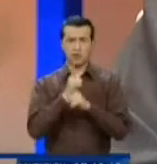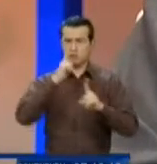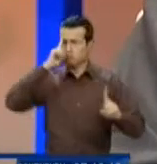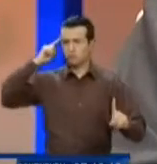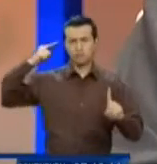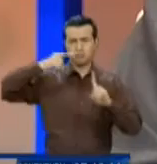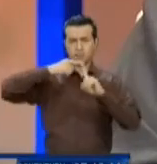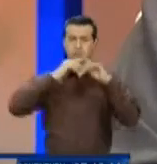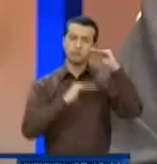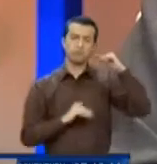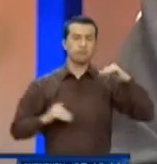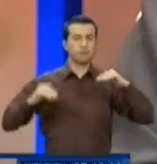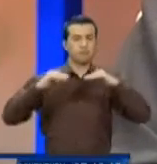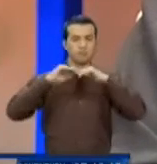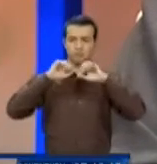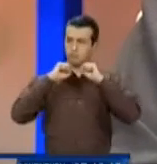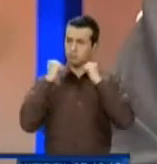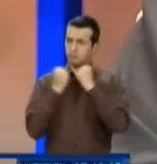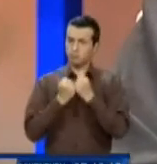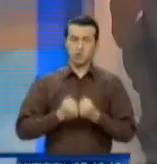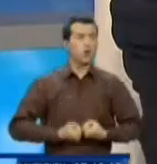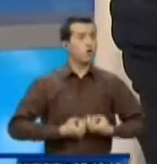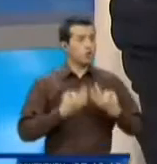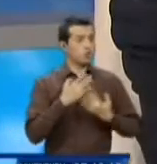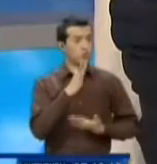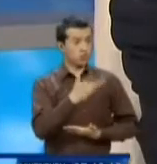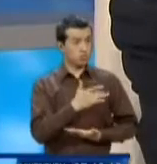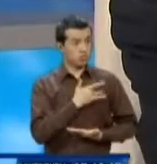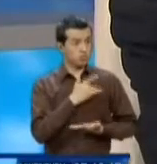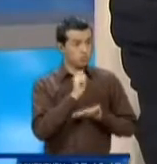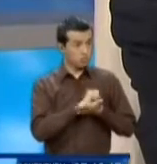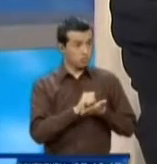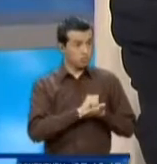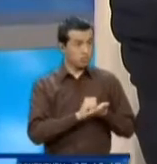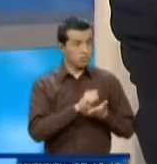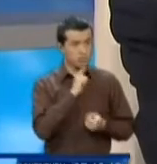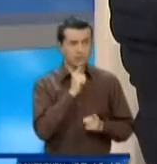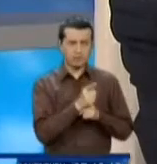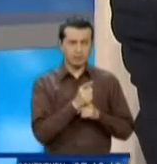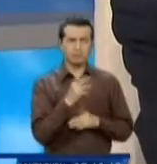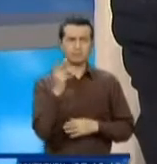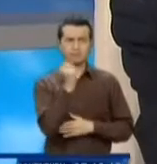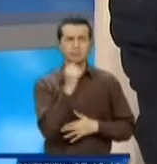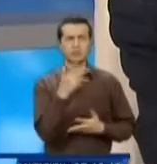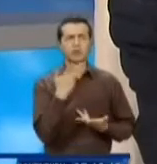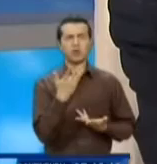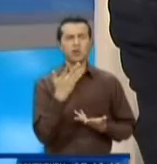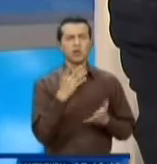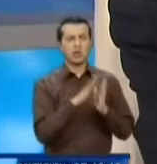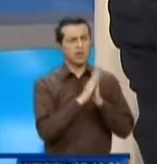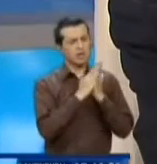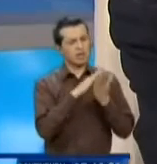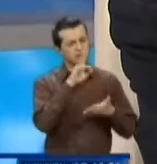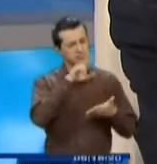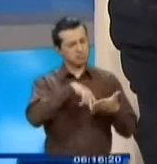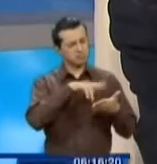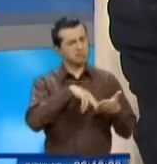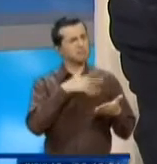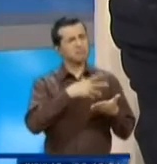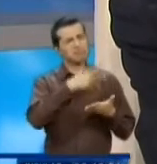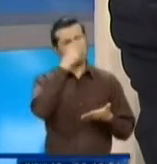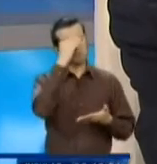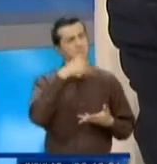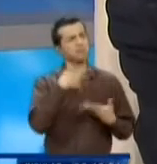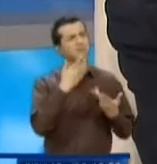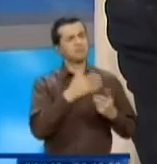la igualdad social. Ese es el motivo que te lleva a escribir el libro. Ahora, ¿qué podemos encontrar en estas páginas?